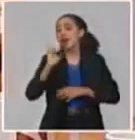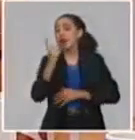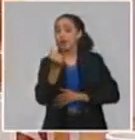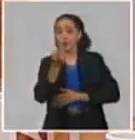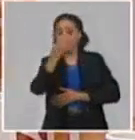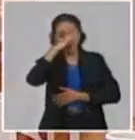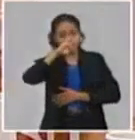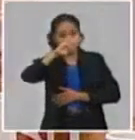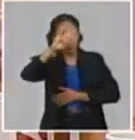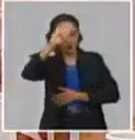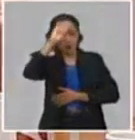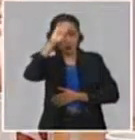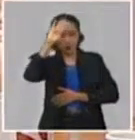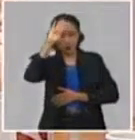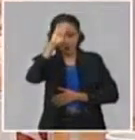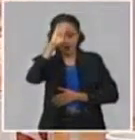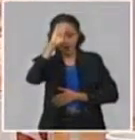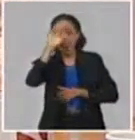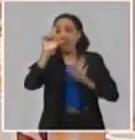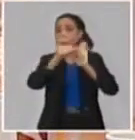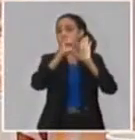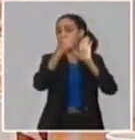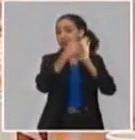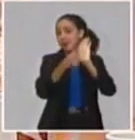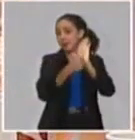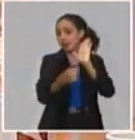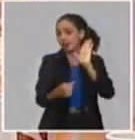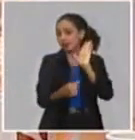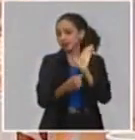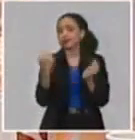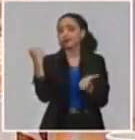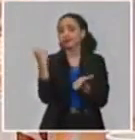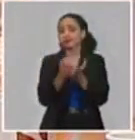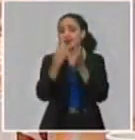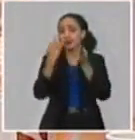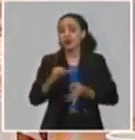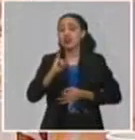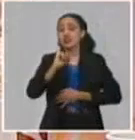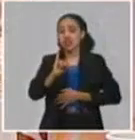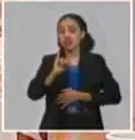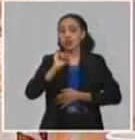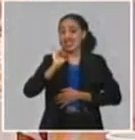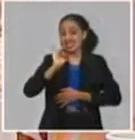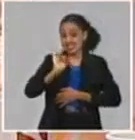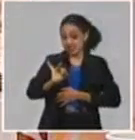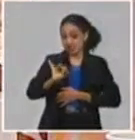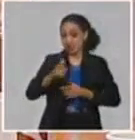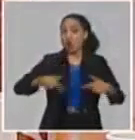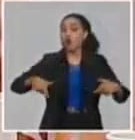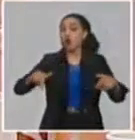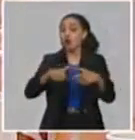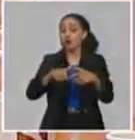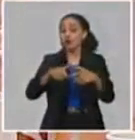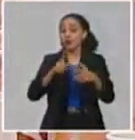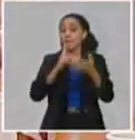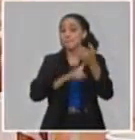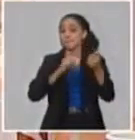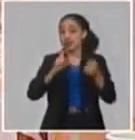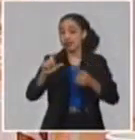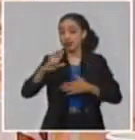cubano, a los lineamientos que aprobaron el sexto y el séptimo Congreso del Partido, a la